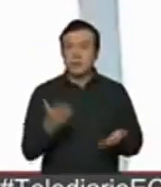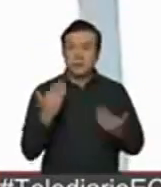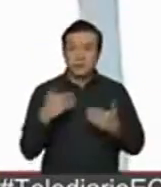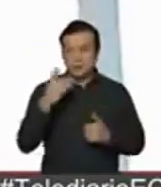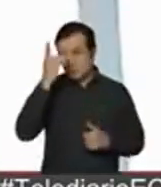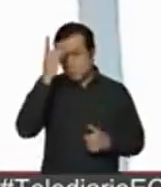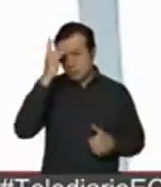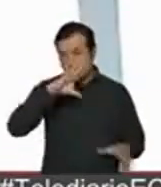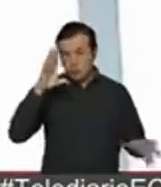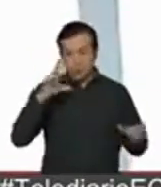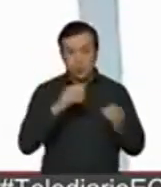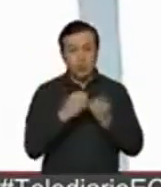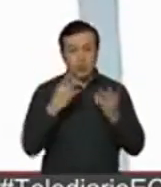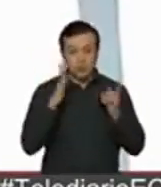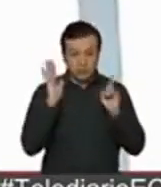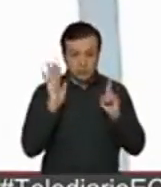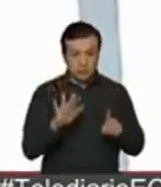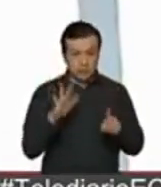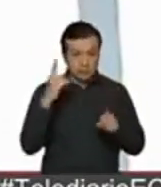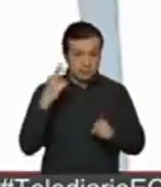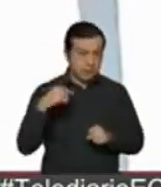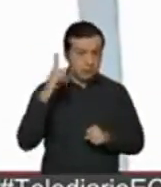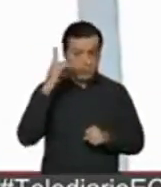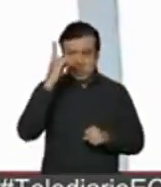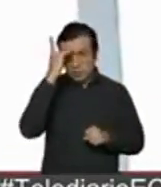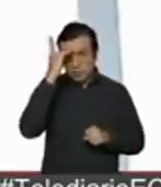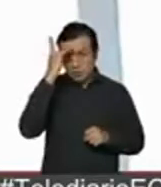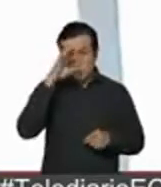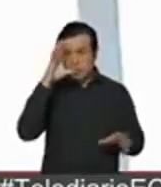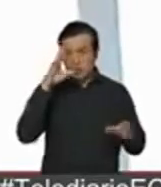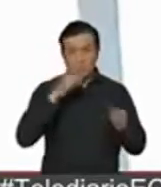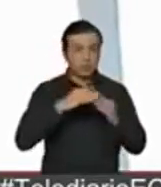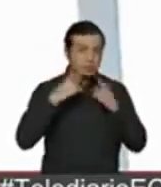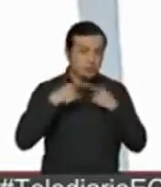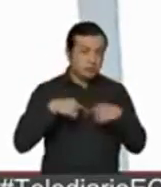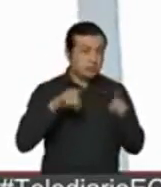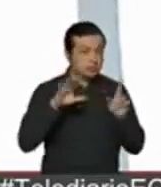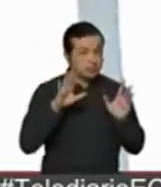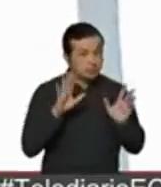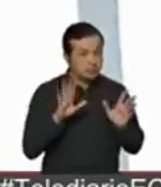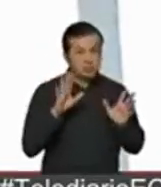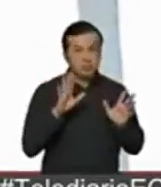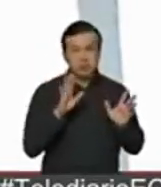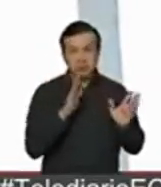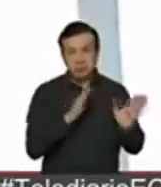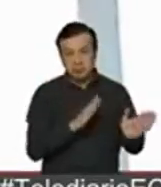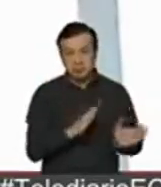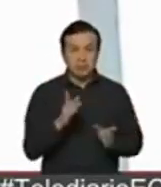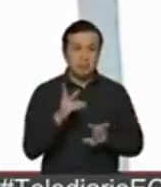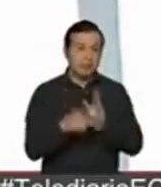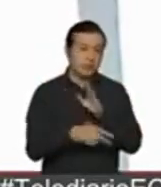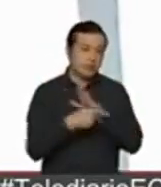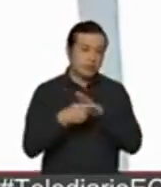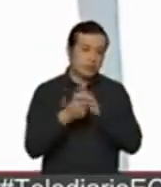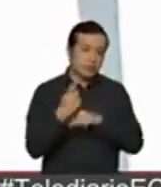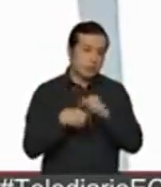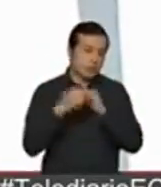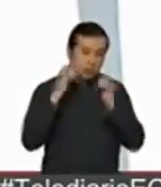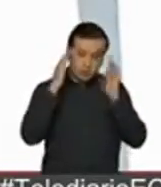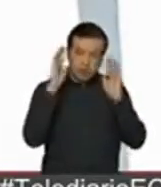deuda china ronda los 6.000 millones, uh-huh. La deuda, digamos, oficial, más allá de la que se tenga por preventas de petróleo, que todavía no está